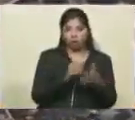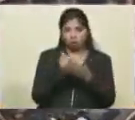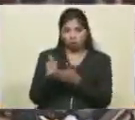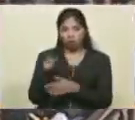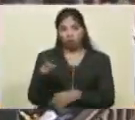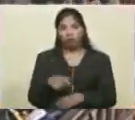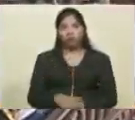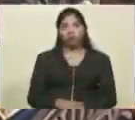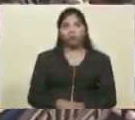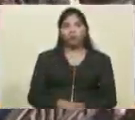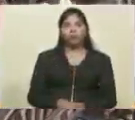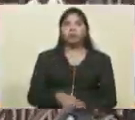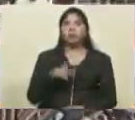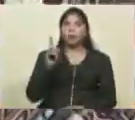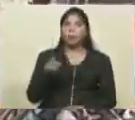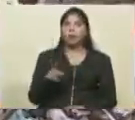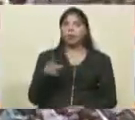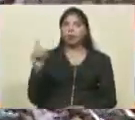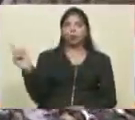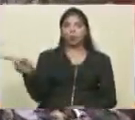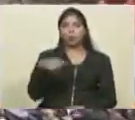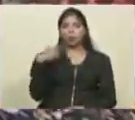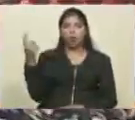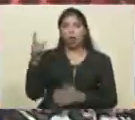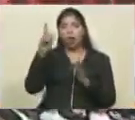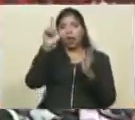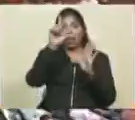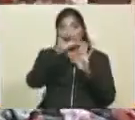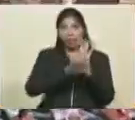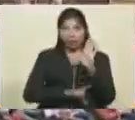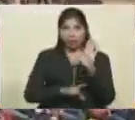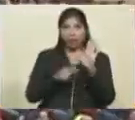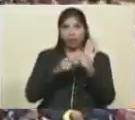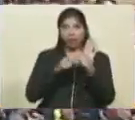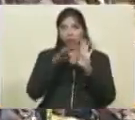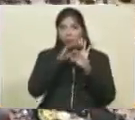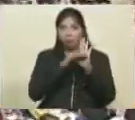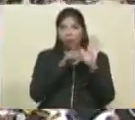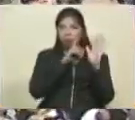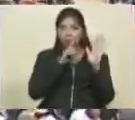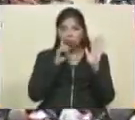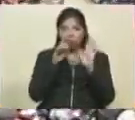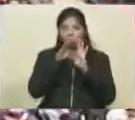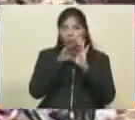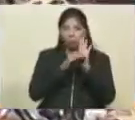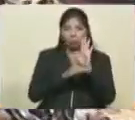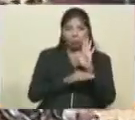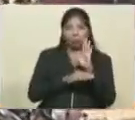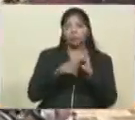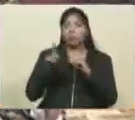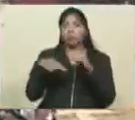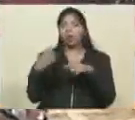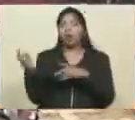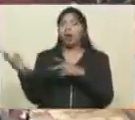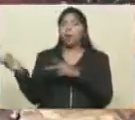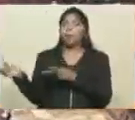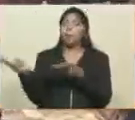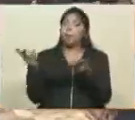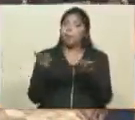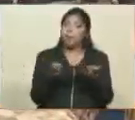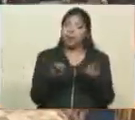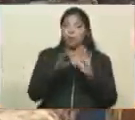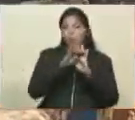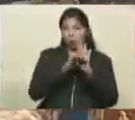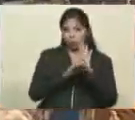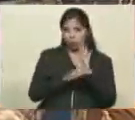así como de los y las constituyentes que se indican en la lista anexa. La presidenta dio la bienvenida al hemiciclo